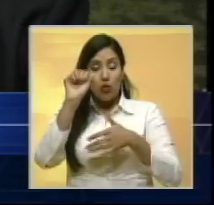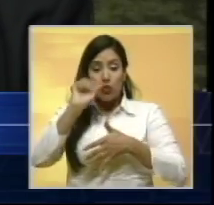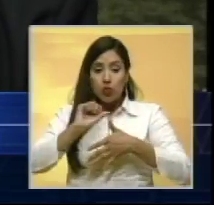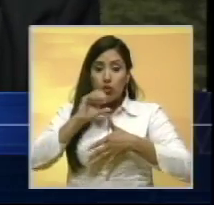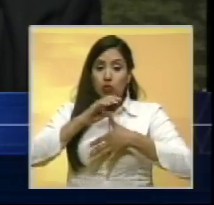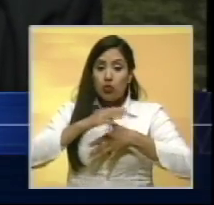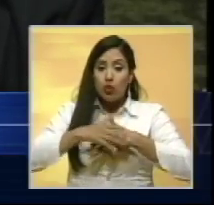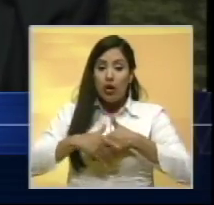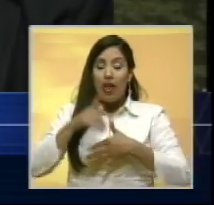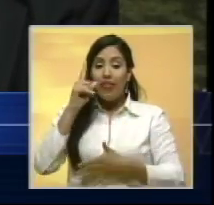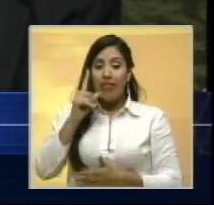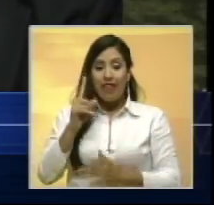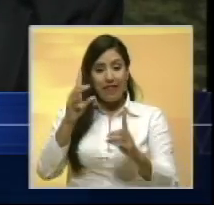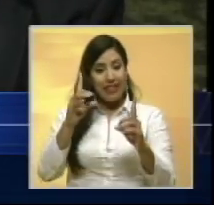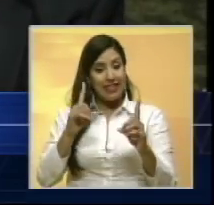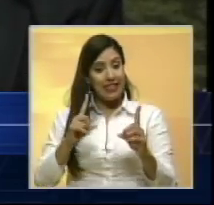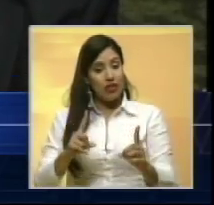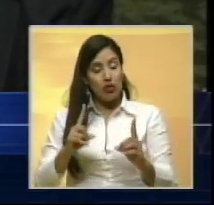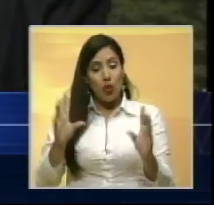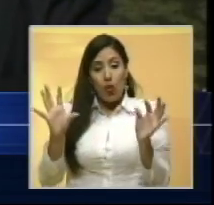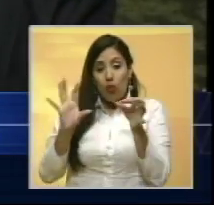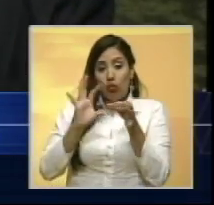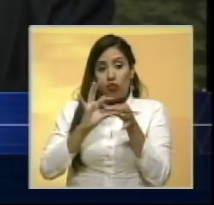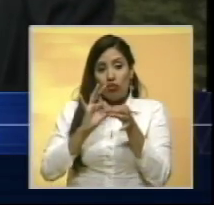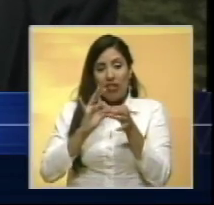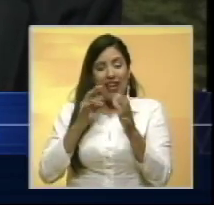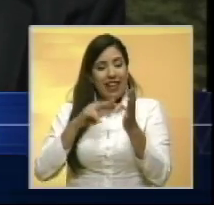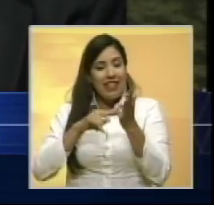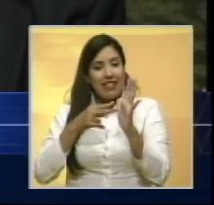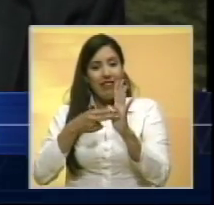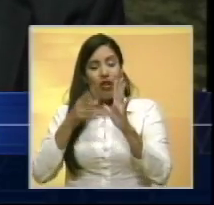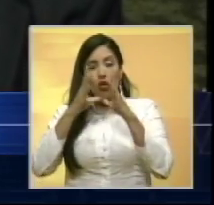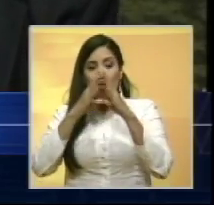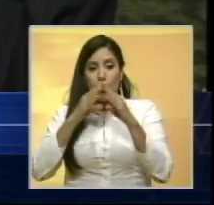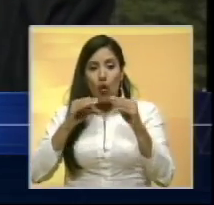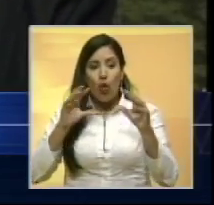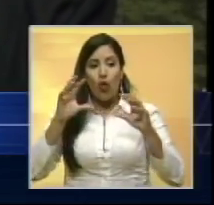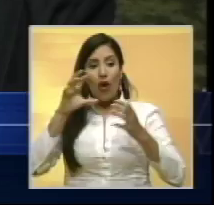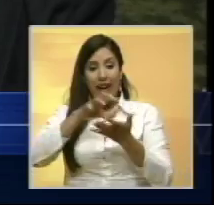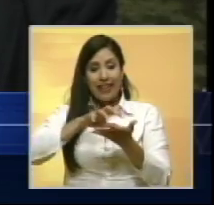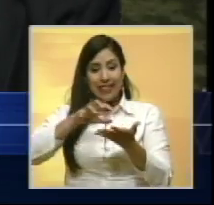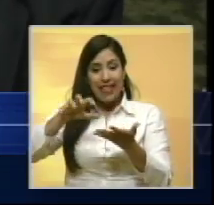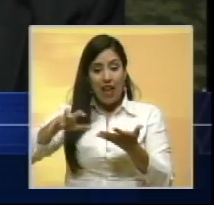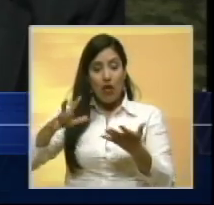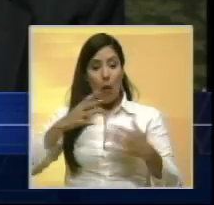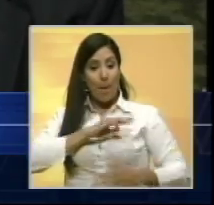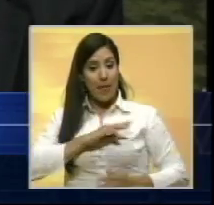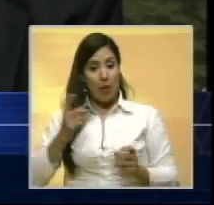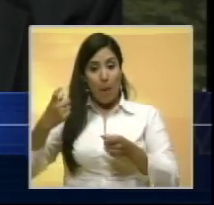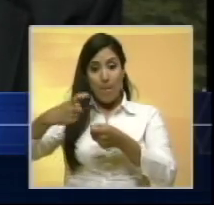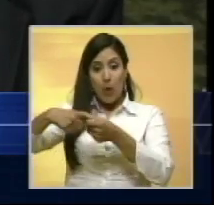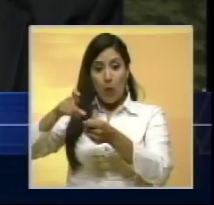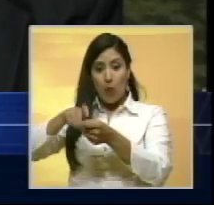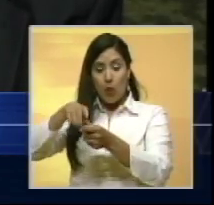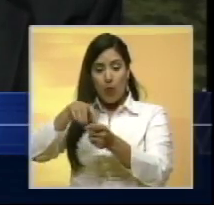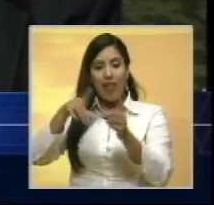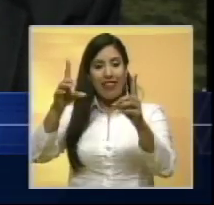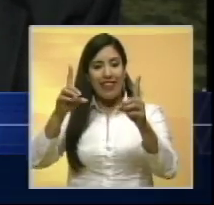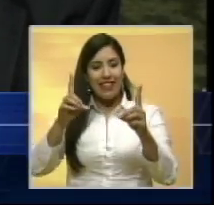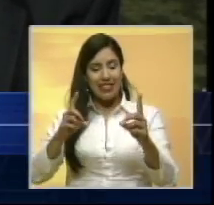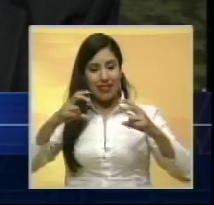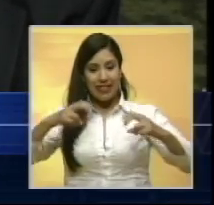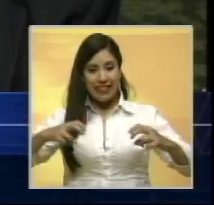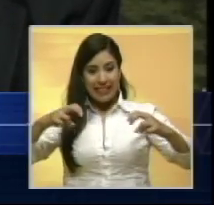que tomar su decisión, una decisión conjunta que involucre a todos los Estados miembros originarios que están